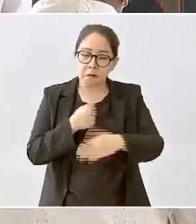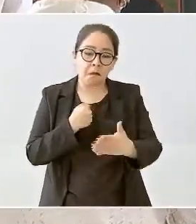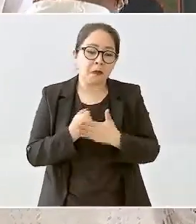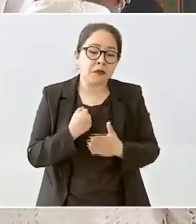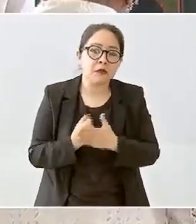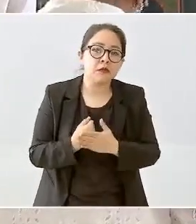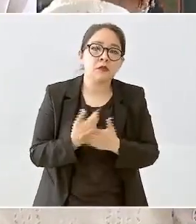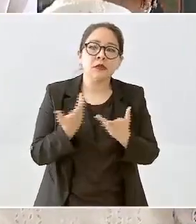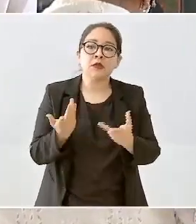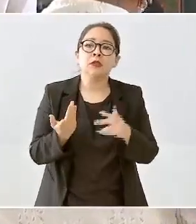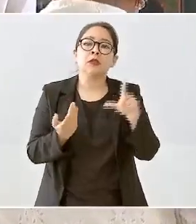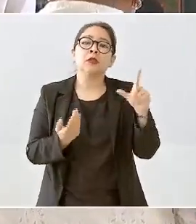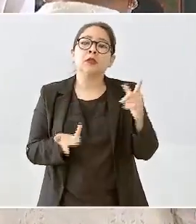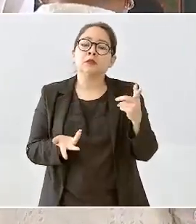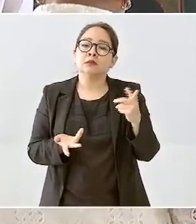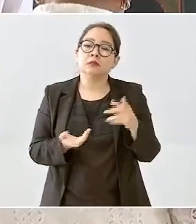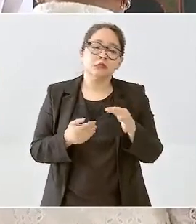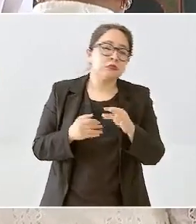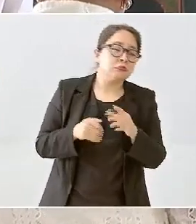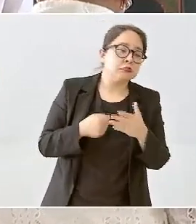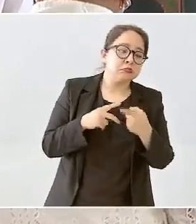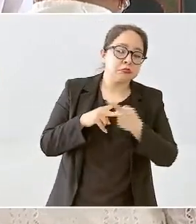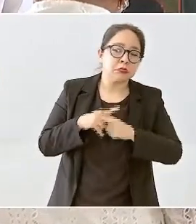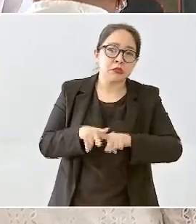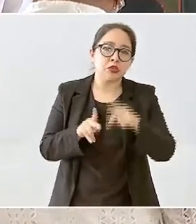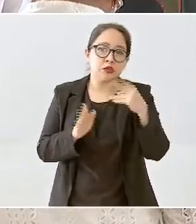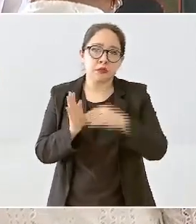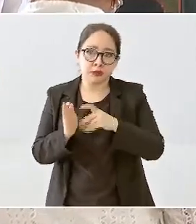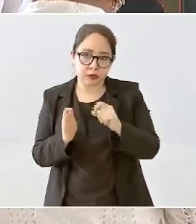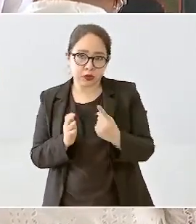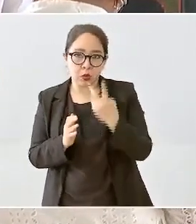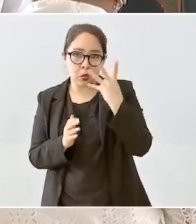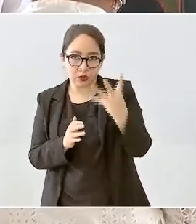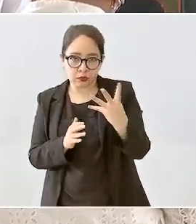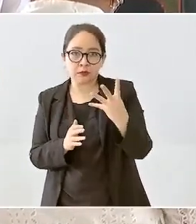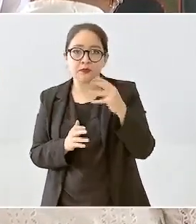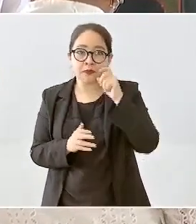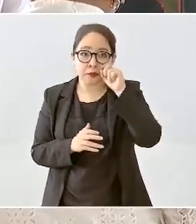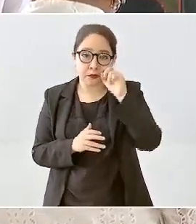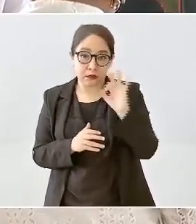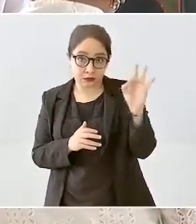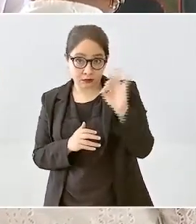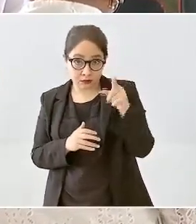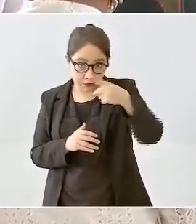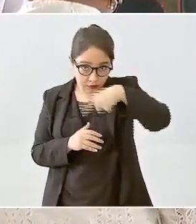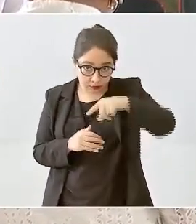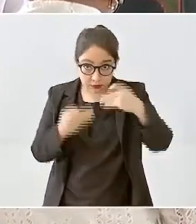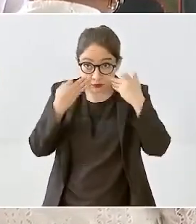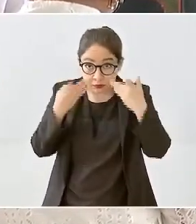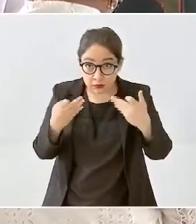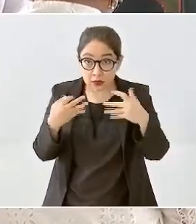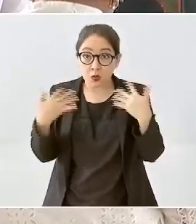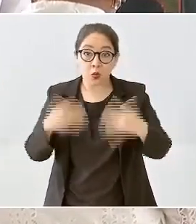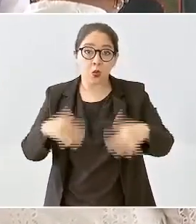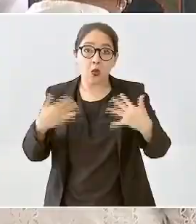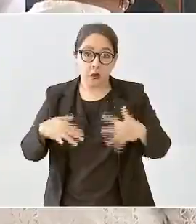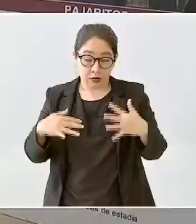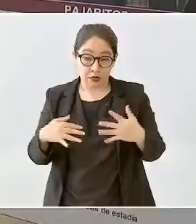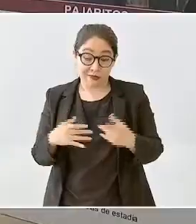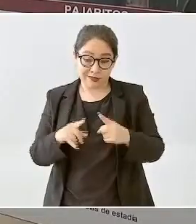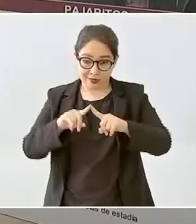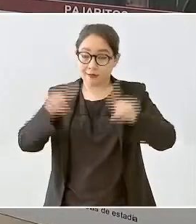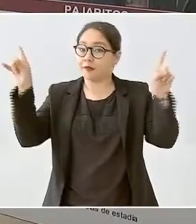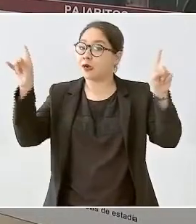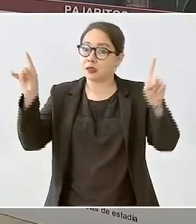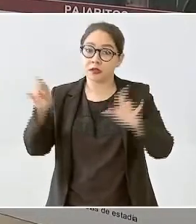hacia finales de ese año, principios del 24. Y si usted puede ver aquí, hay un cambio significativo de las